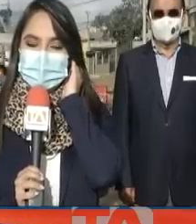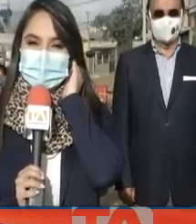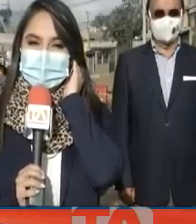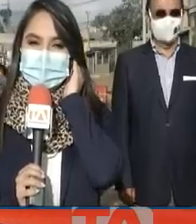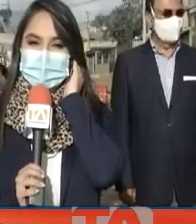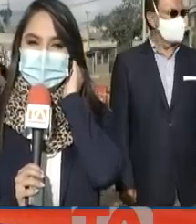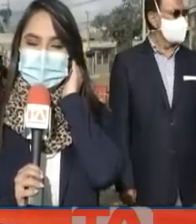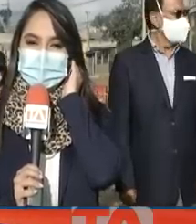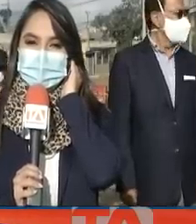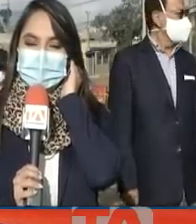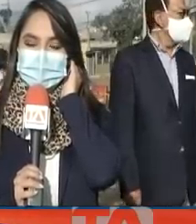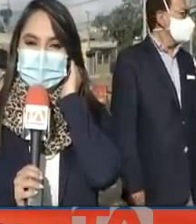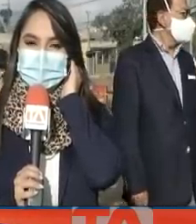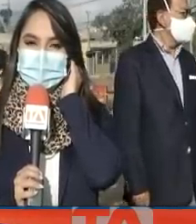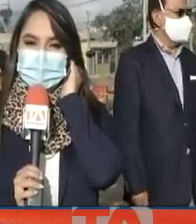en riesgo.